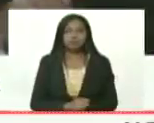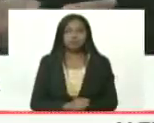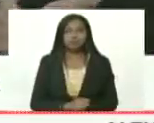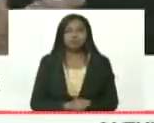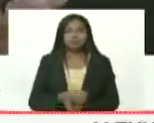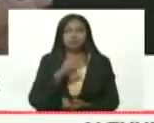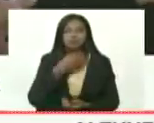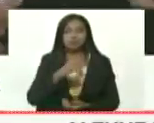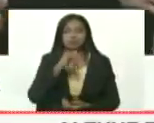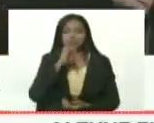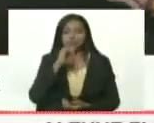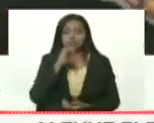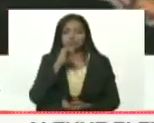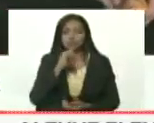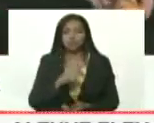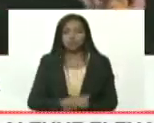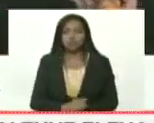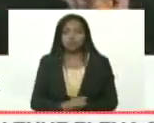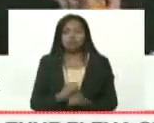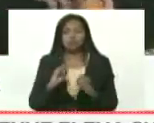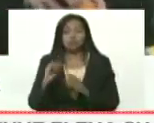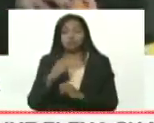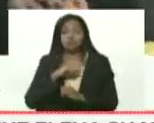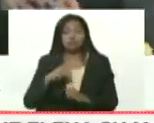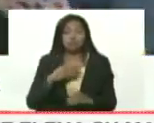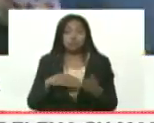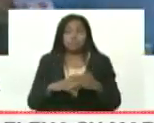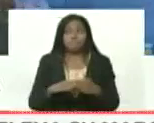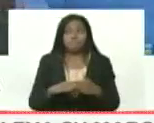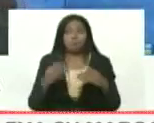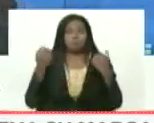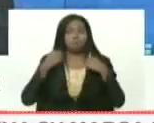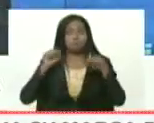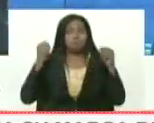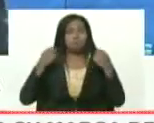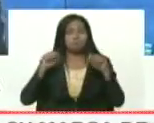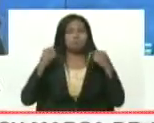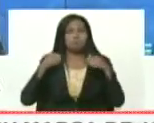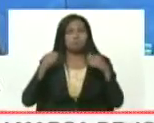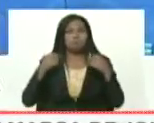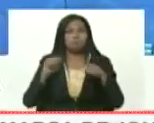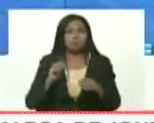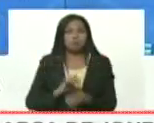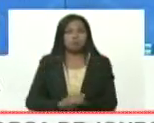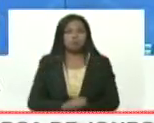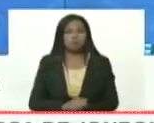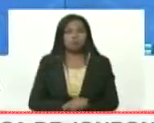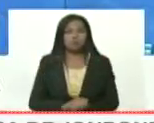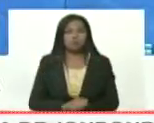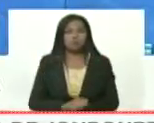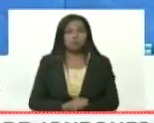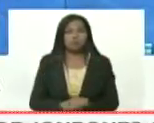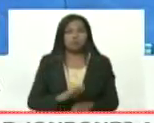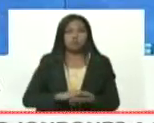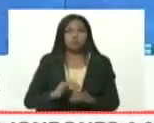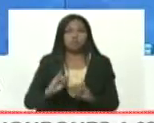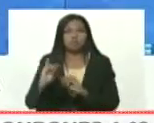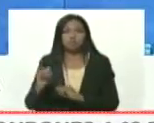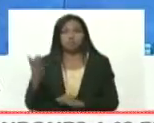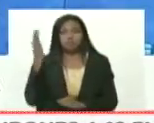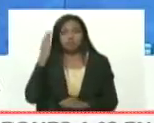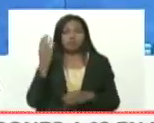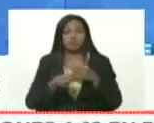Buenos anuncios. Eso sí, nosotros vamos en la práctica. Vamos en la práctica porque ustedes saben cómo es la